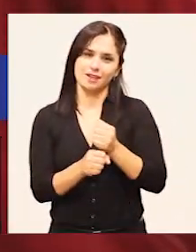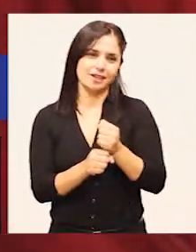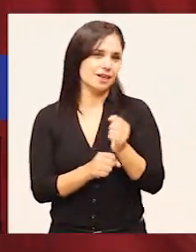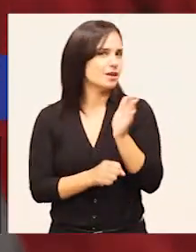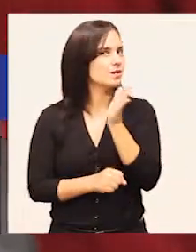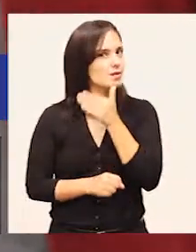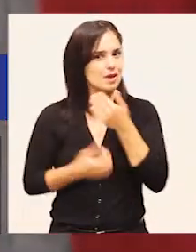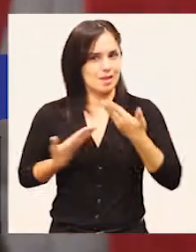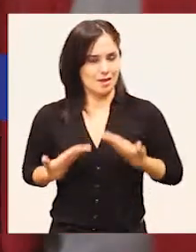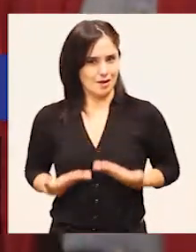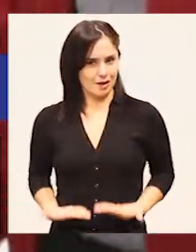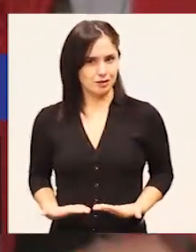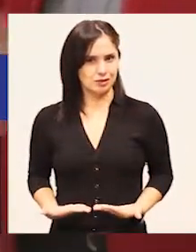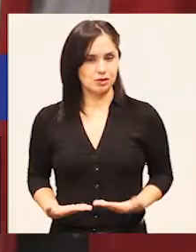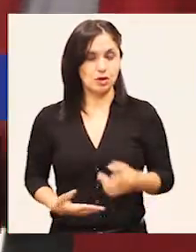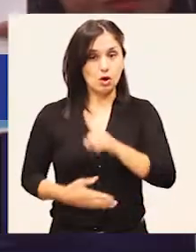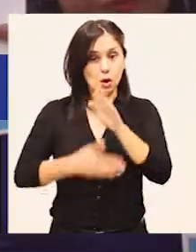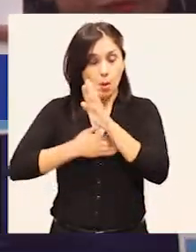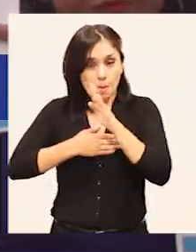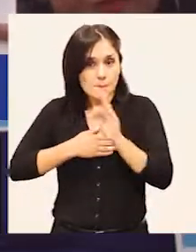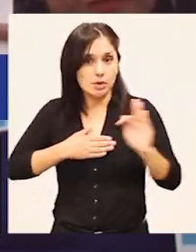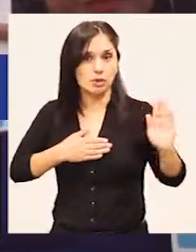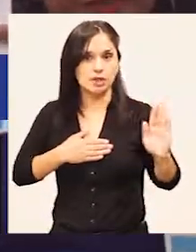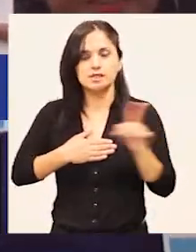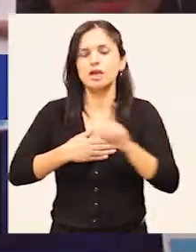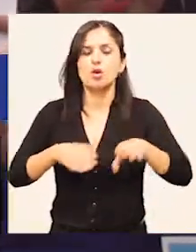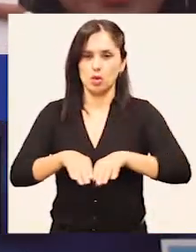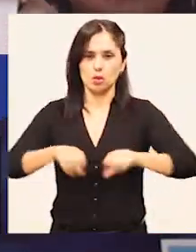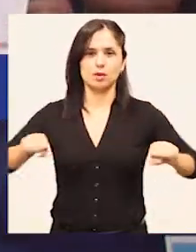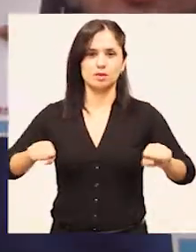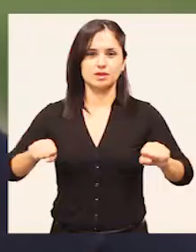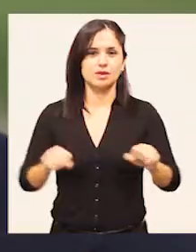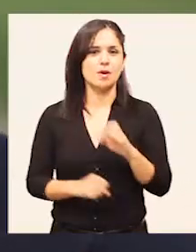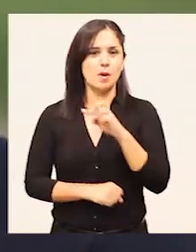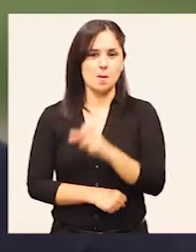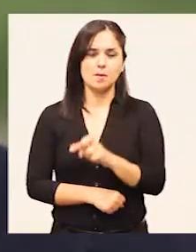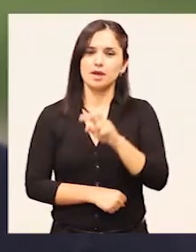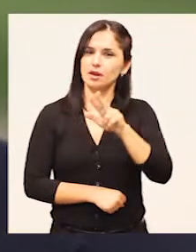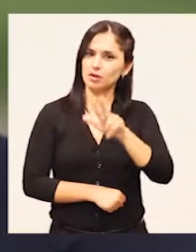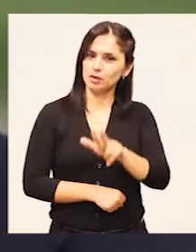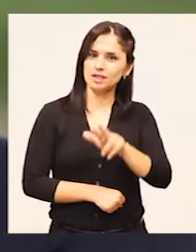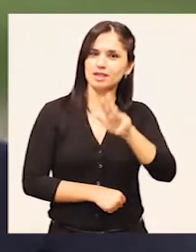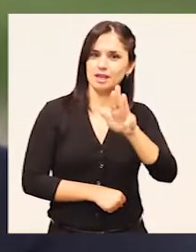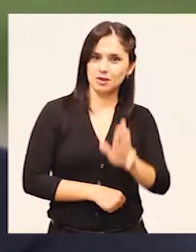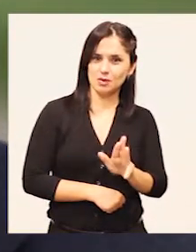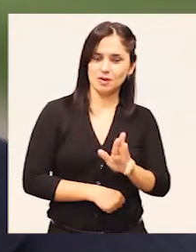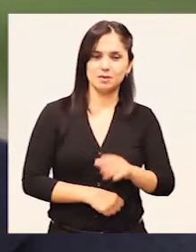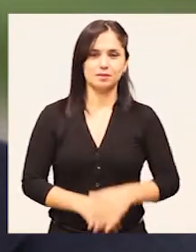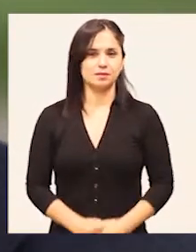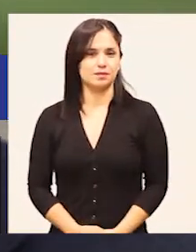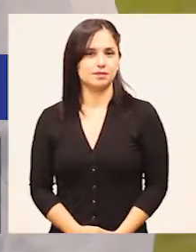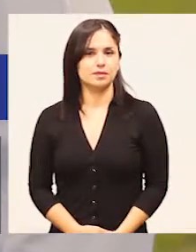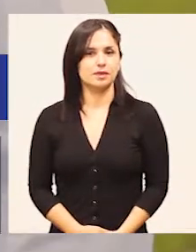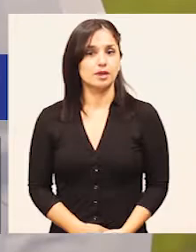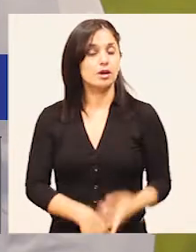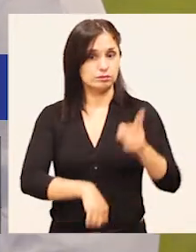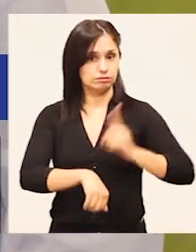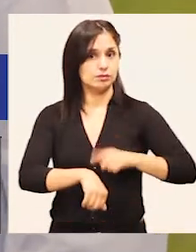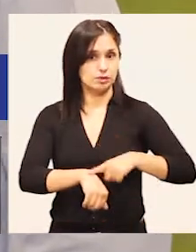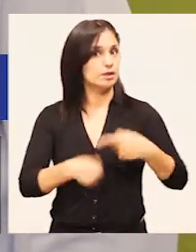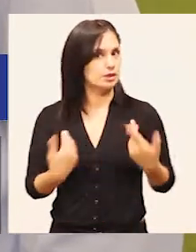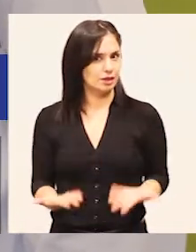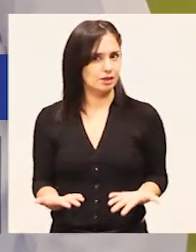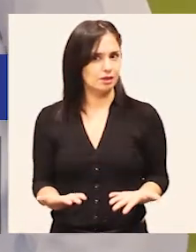sin descanso. No es una promesa, es un compromiso. P89, Jorge Alessandri. Llegó la